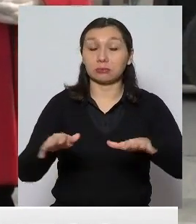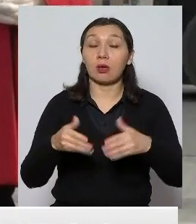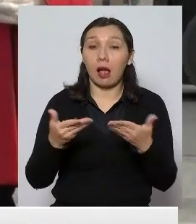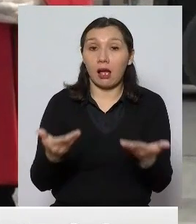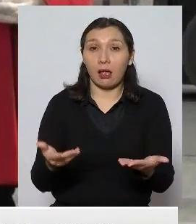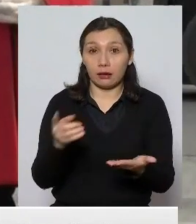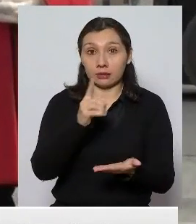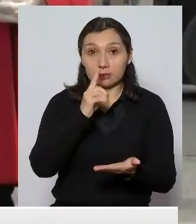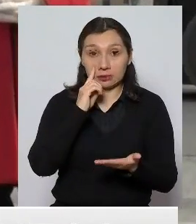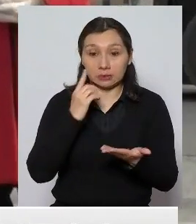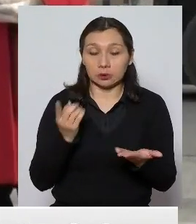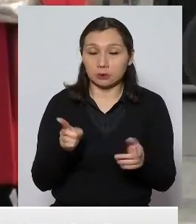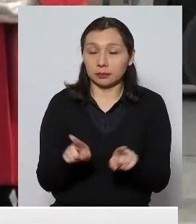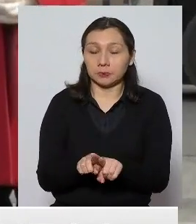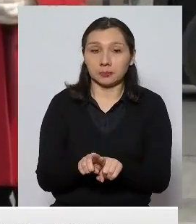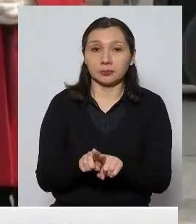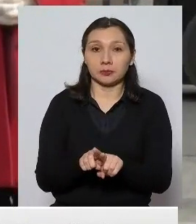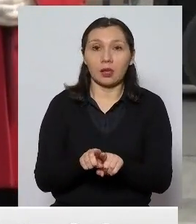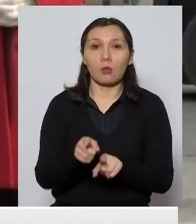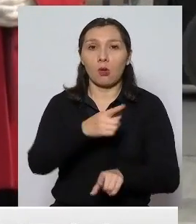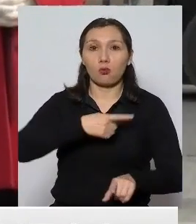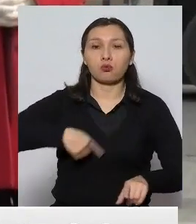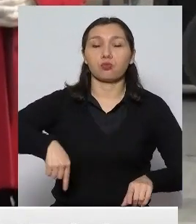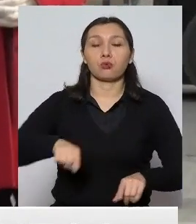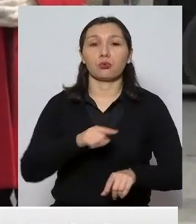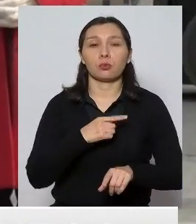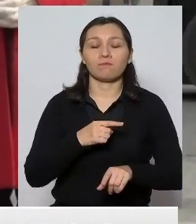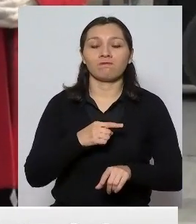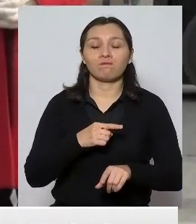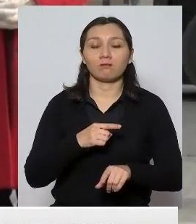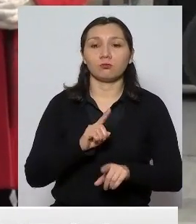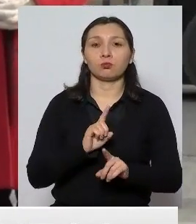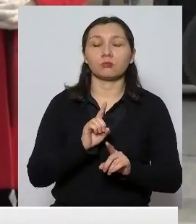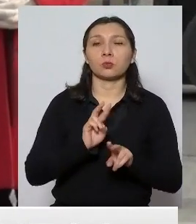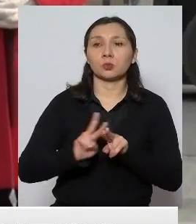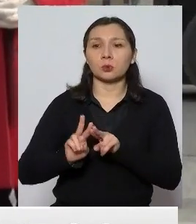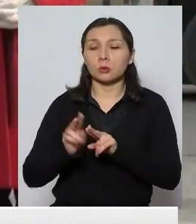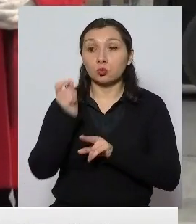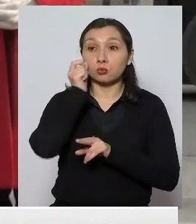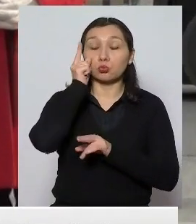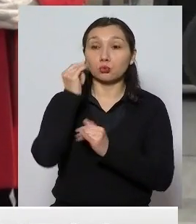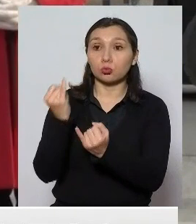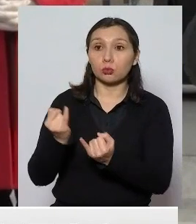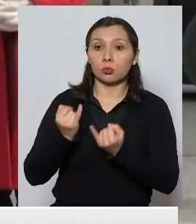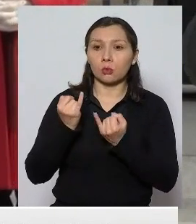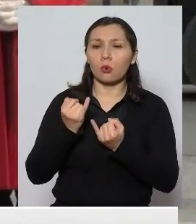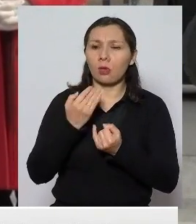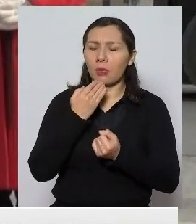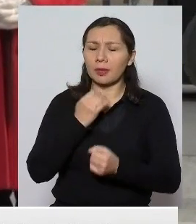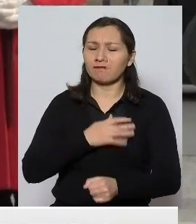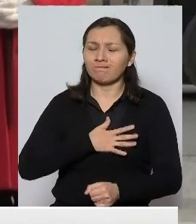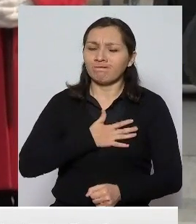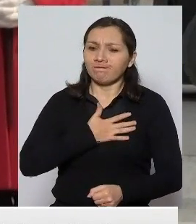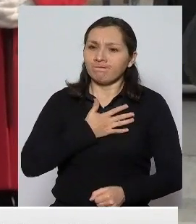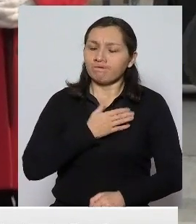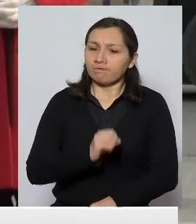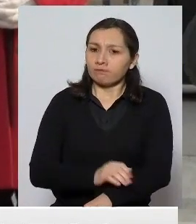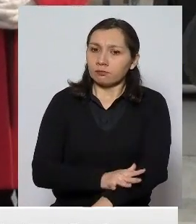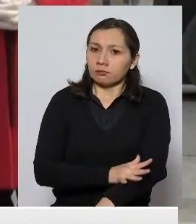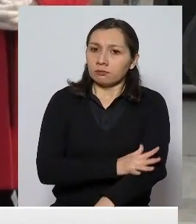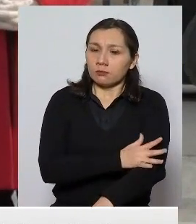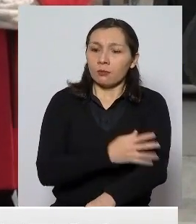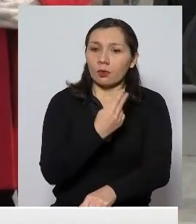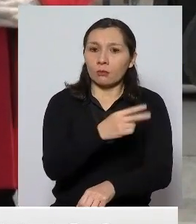así como hemos tomado no solamente conocimiento, sino que sentimiento de